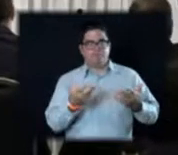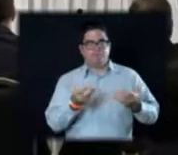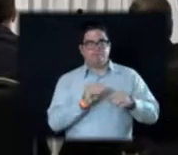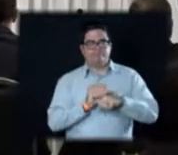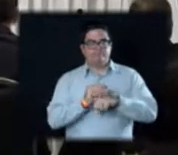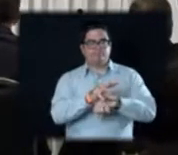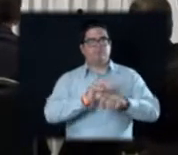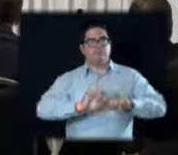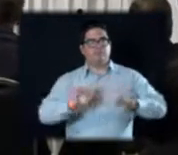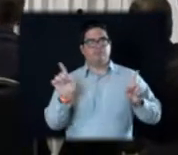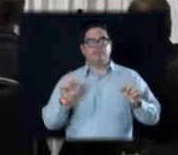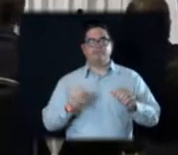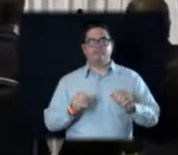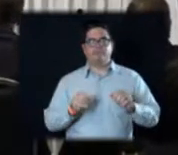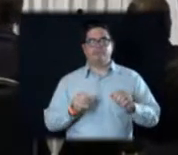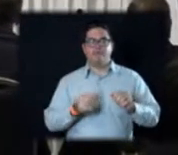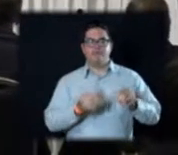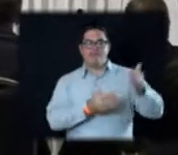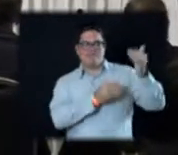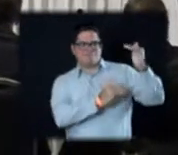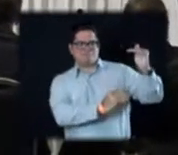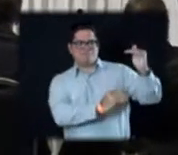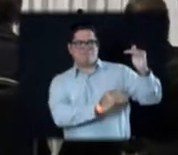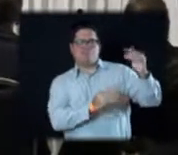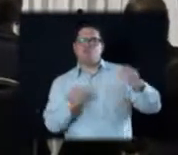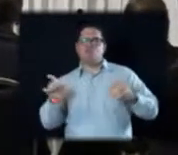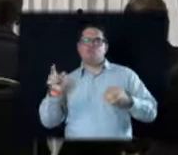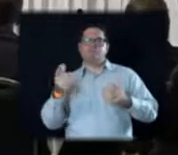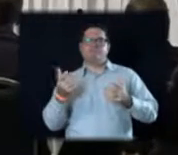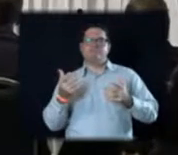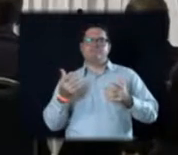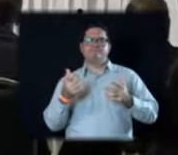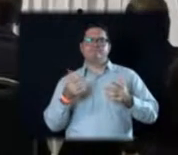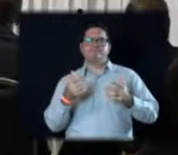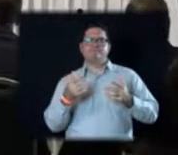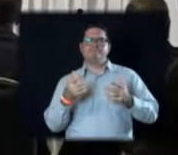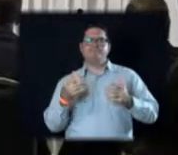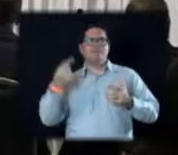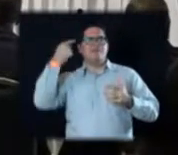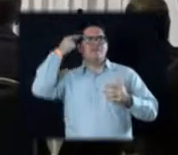restringidos, pero desde el punto de vista de la liquidez tiene otras implicaciones. ¿Podría decirnos